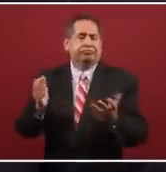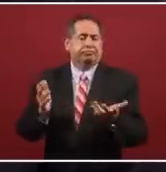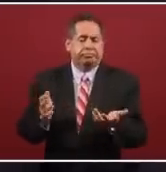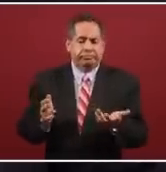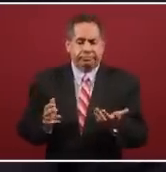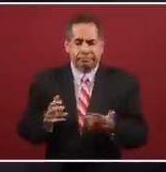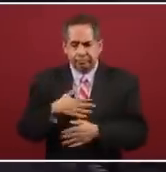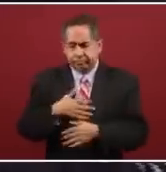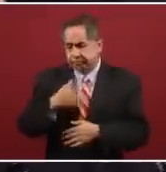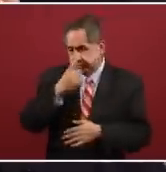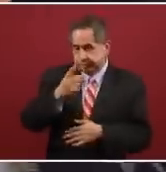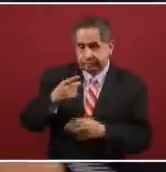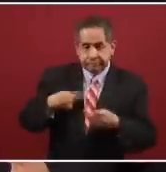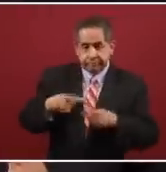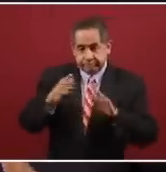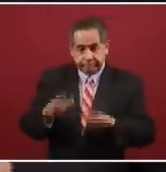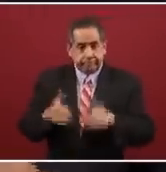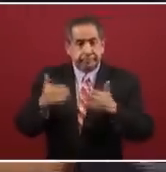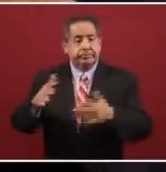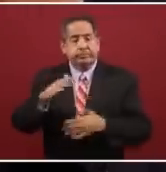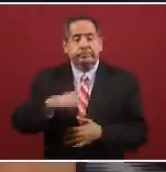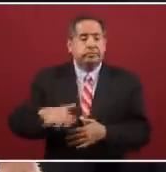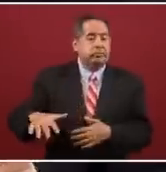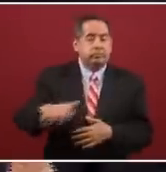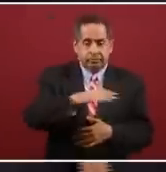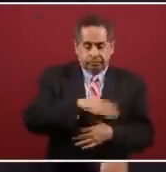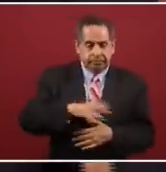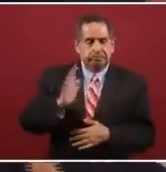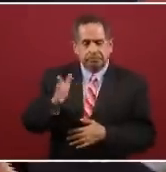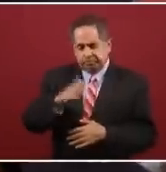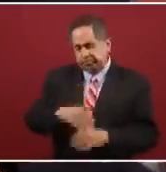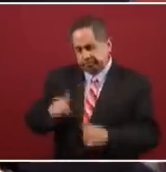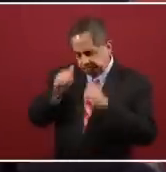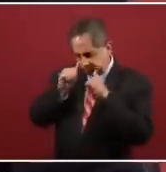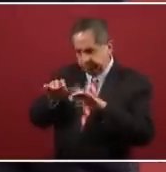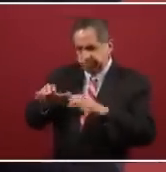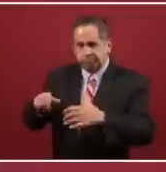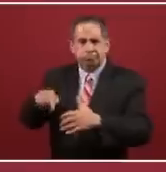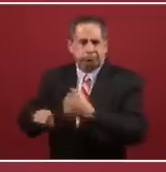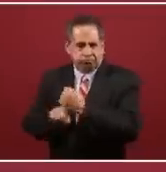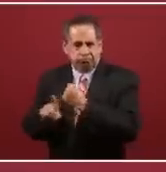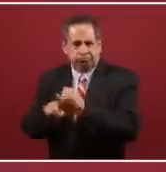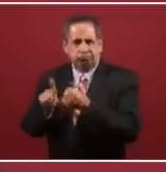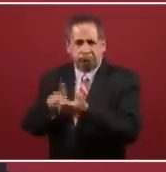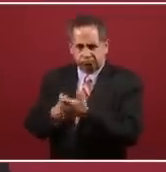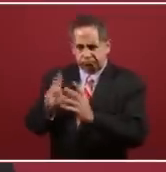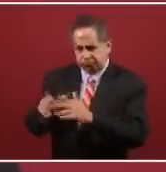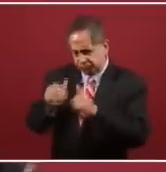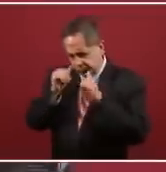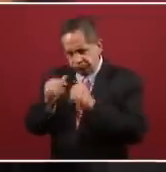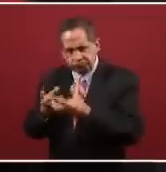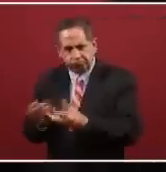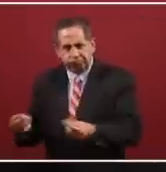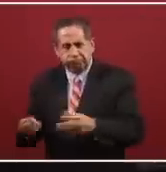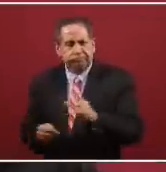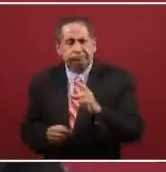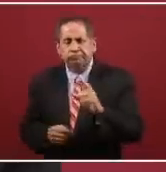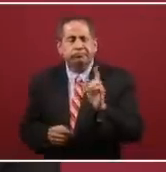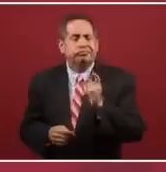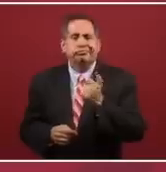yo tengo que decirle a la población que estamos atendiendo el problema del sargazo y que no